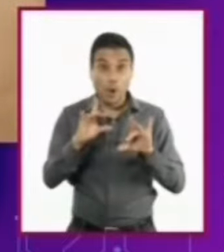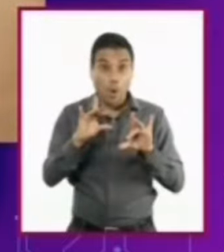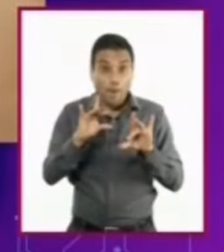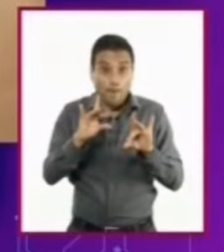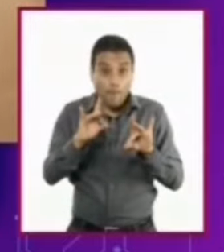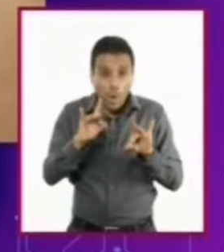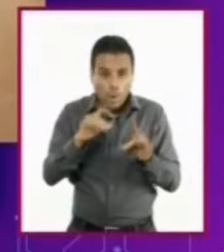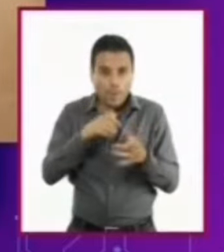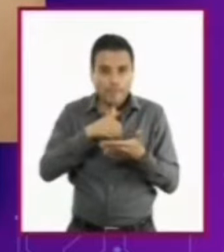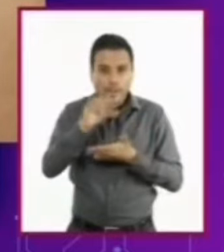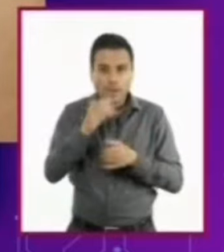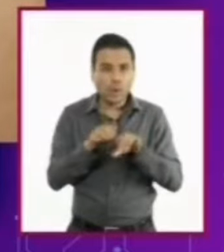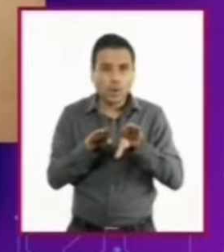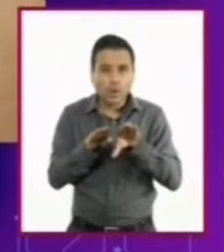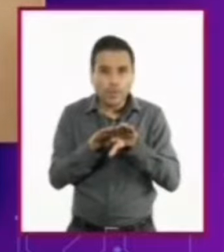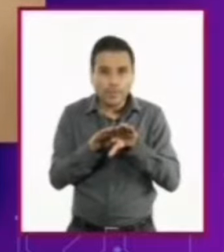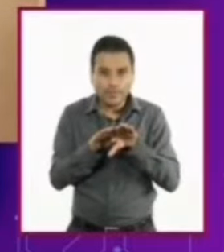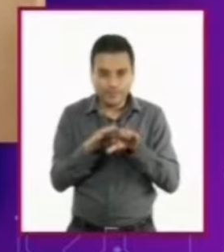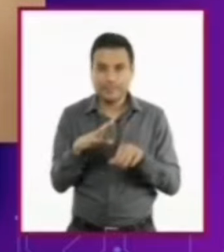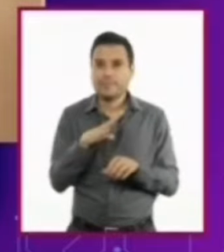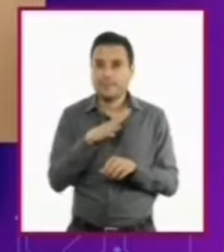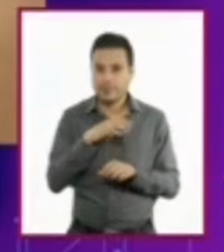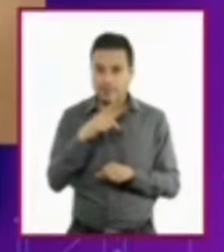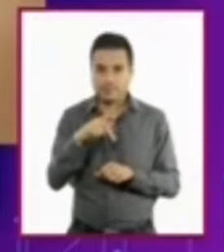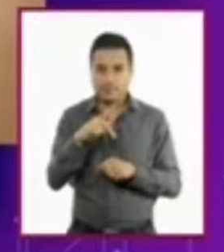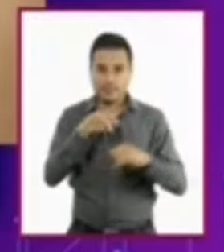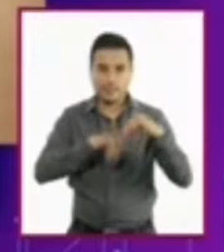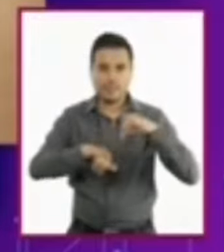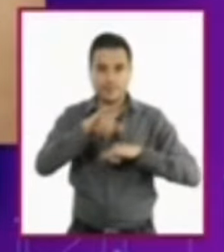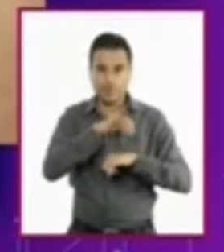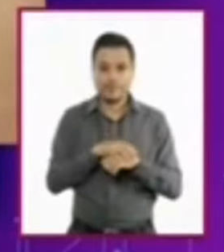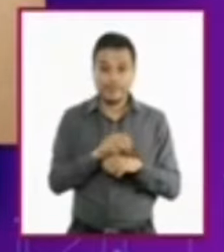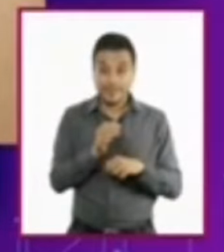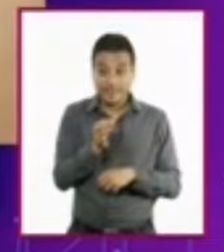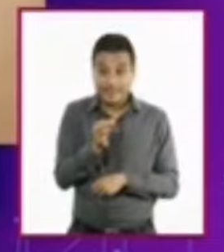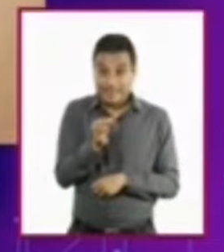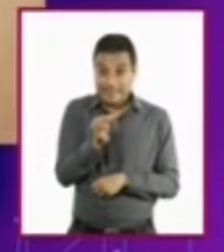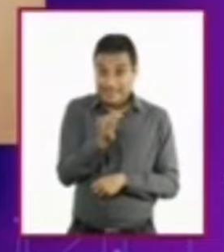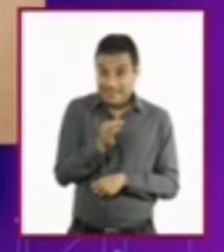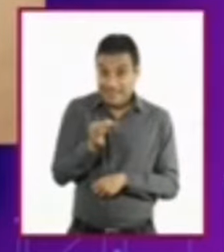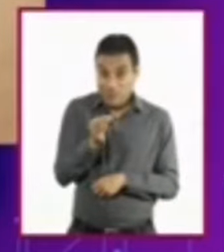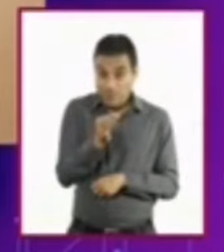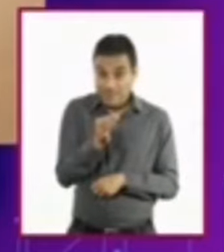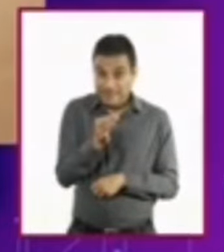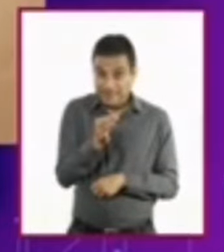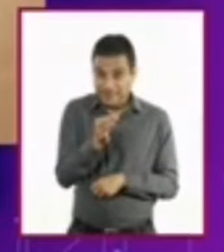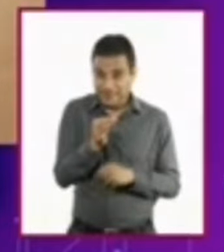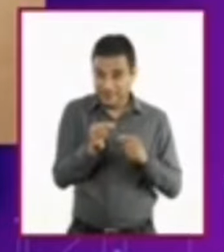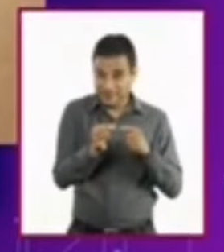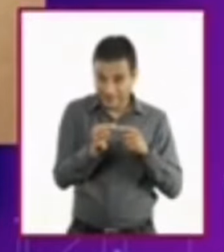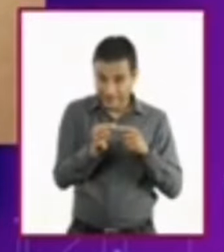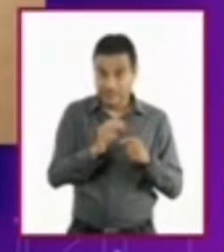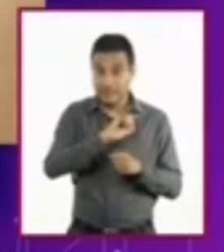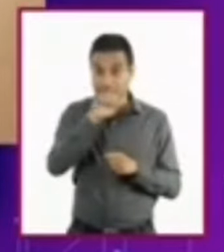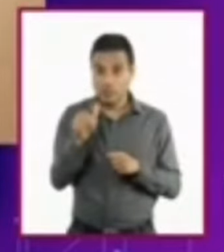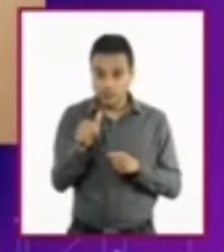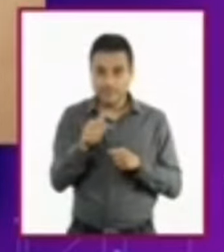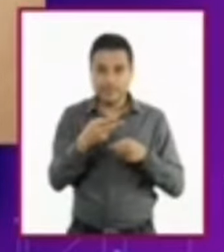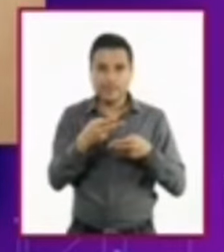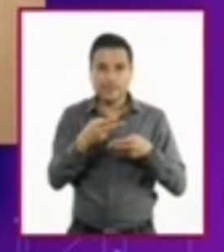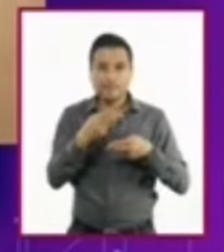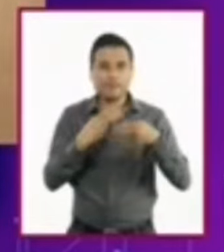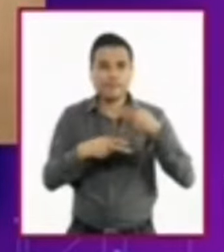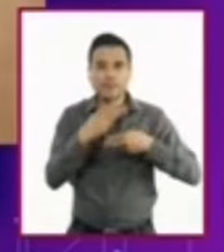destruyen mediante un proceso químico. Las células ciliadas de la mucosa nasal crean una